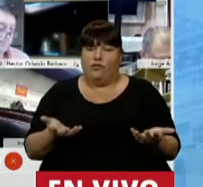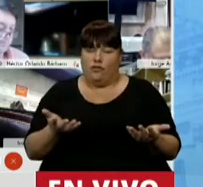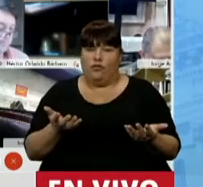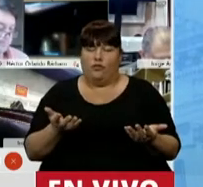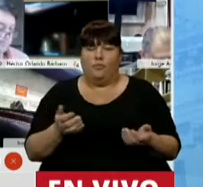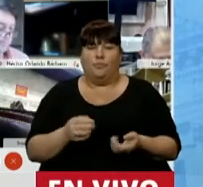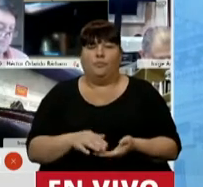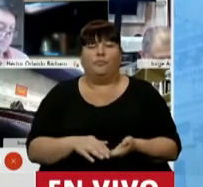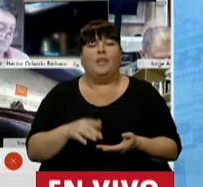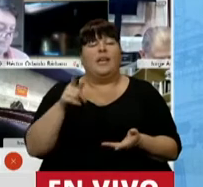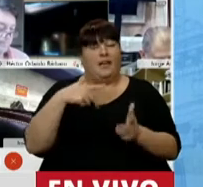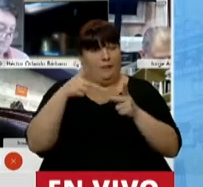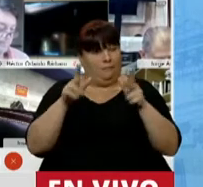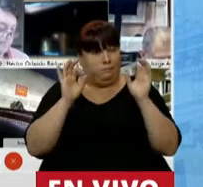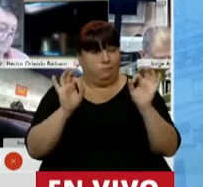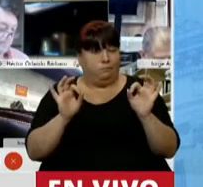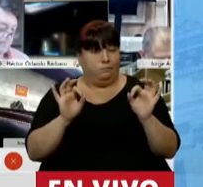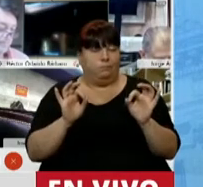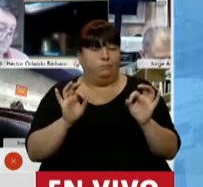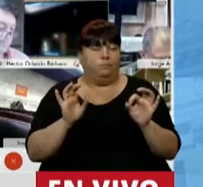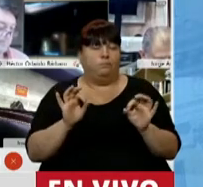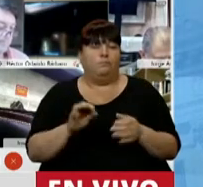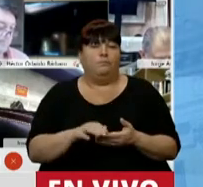Entonces, dicho esto,